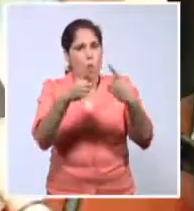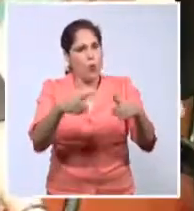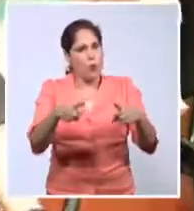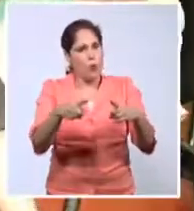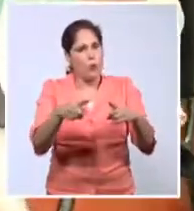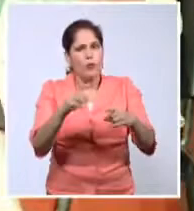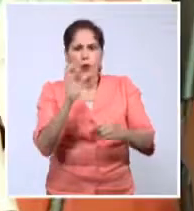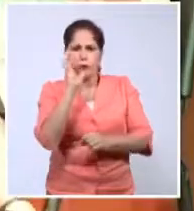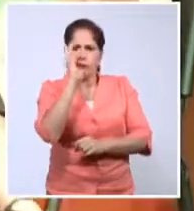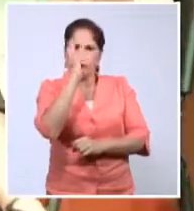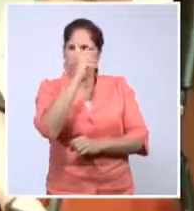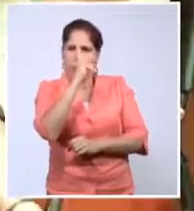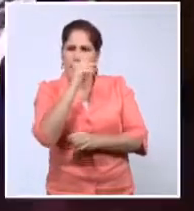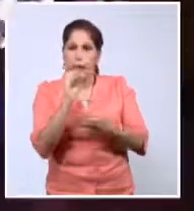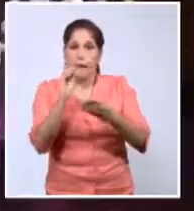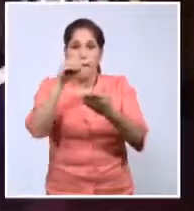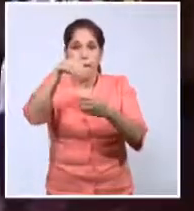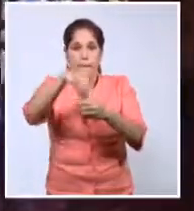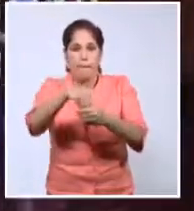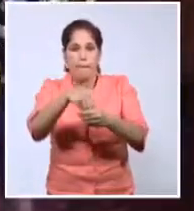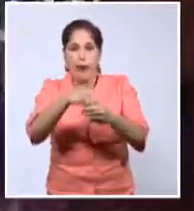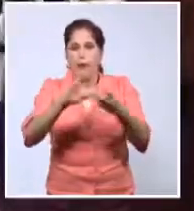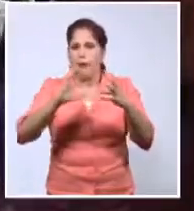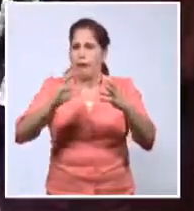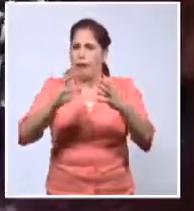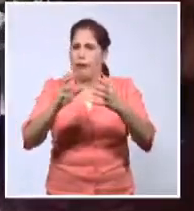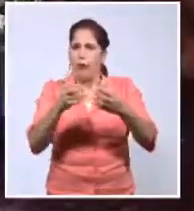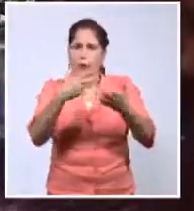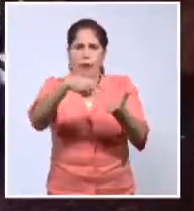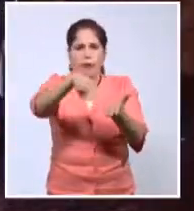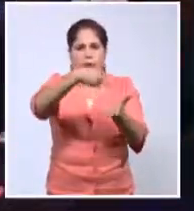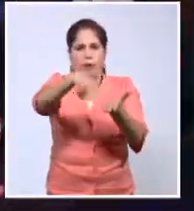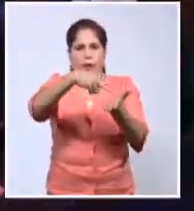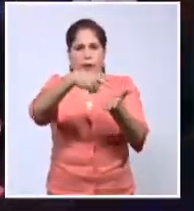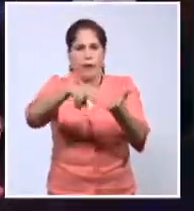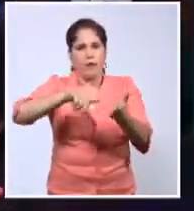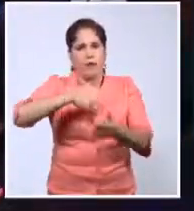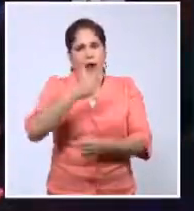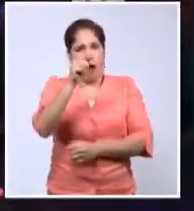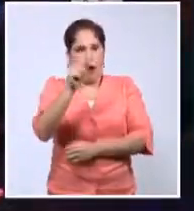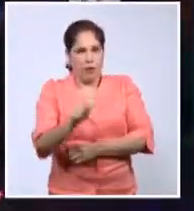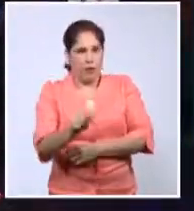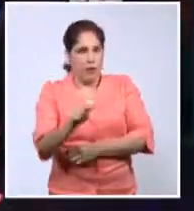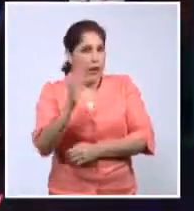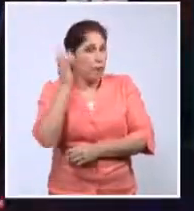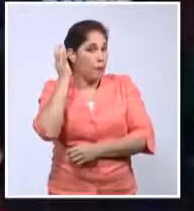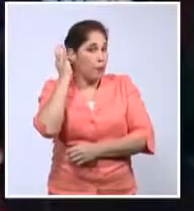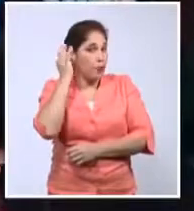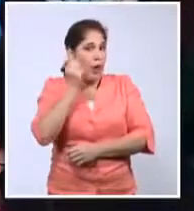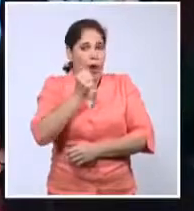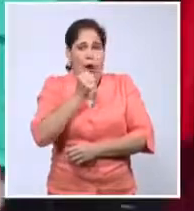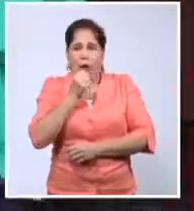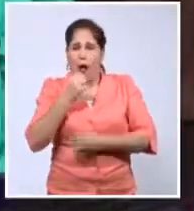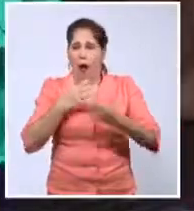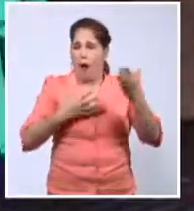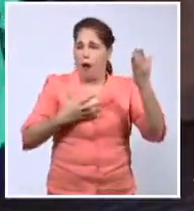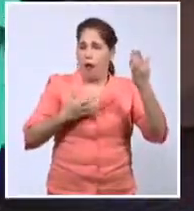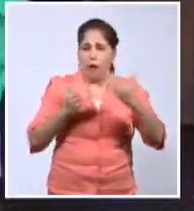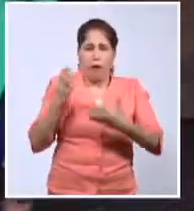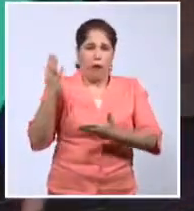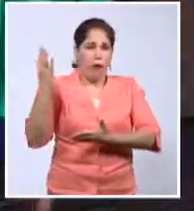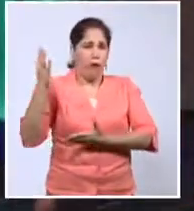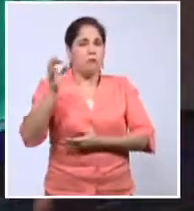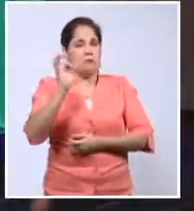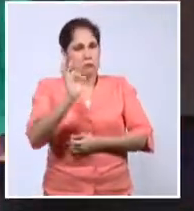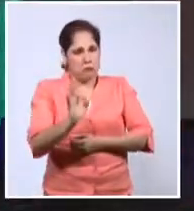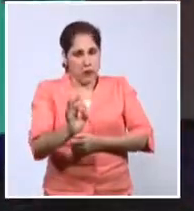espectáculo se complementa con las magistrales interpretaciones danzarias y actorales. La joven soprano Lucelcy Fernández, cautivo con su voz, e